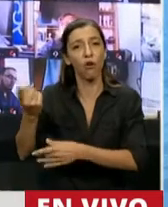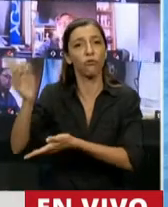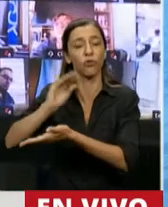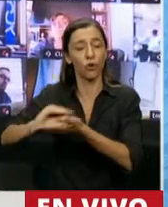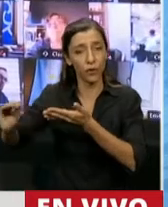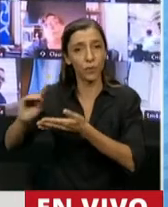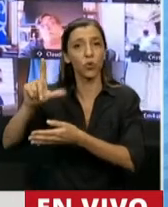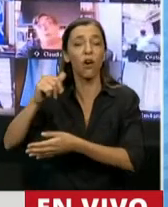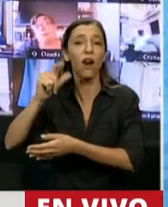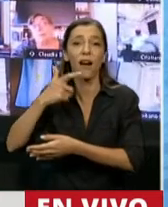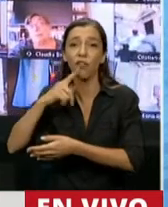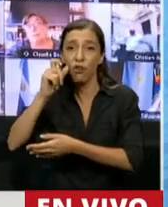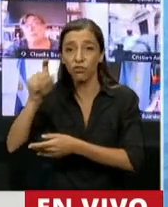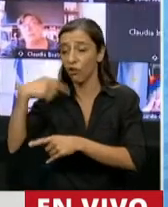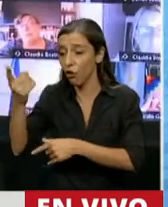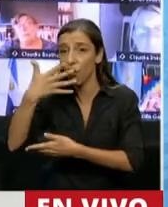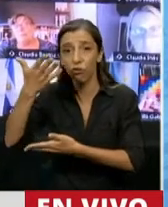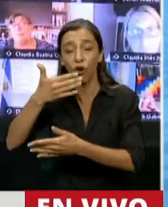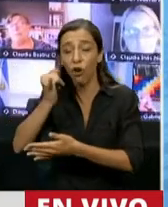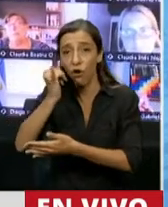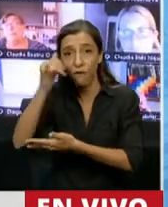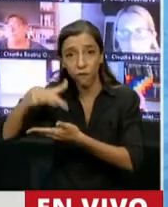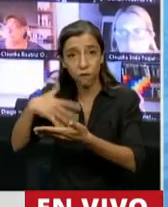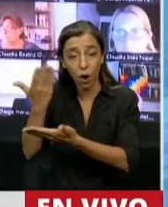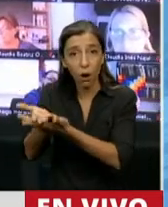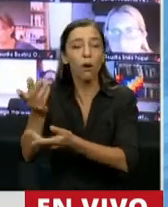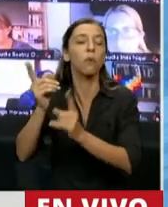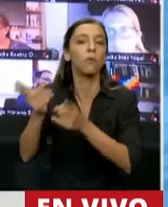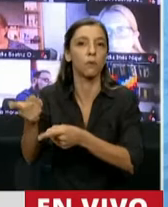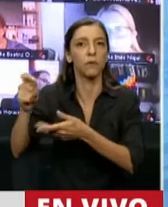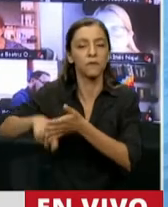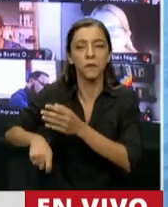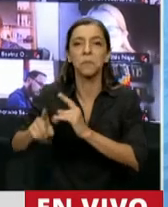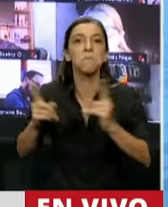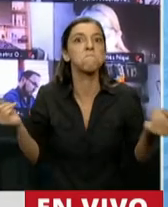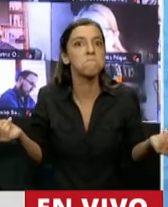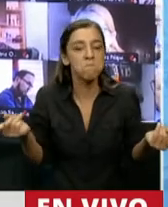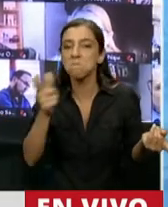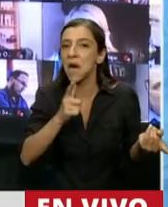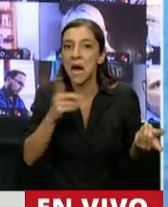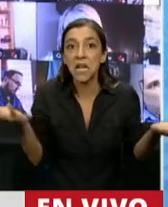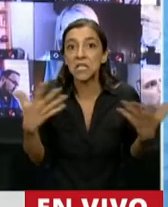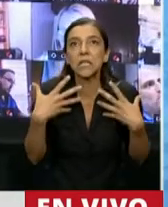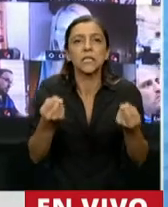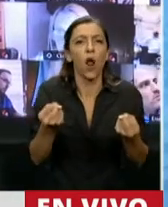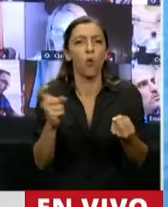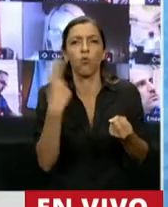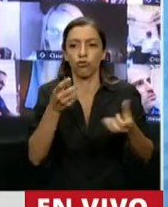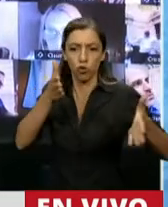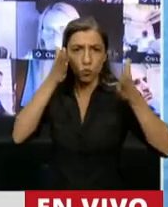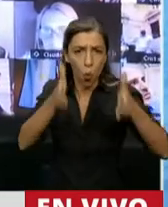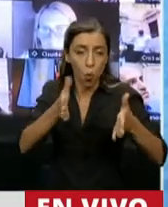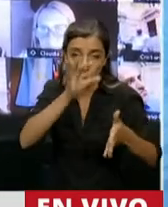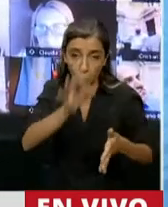Jorge Lacoste. Pero como la salud aparentemente no es relevante, o por lo menos no lo fue desde que ocurrió y nunca se pudo tratar en la